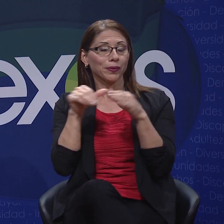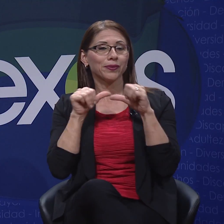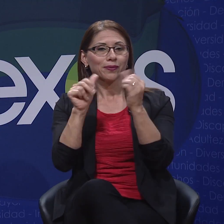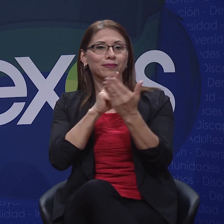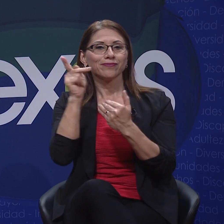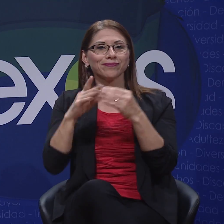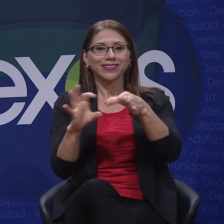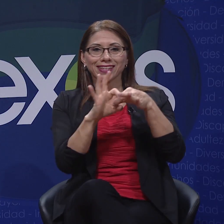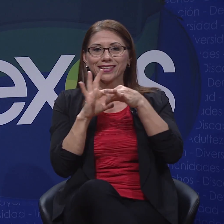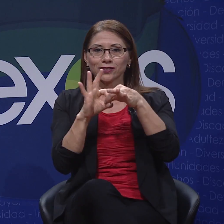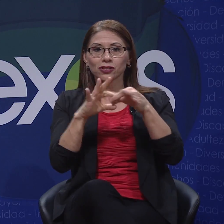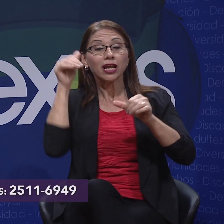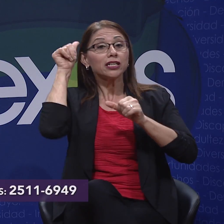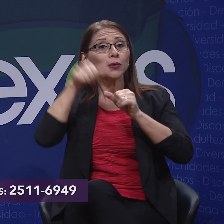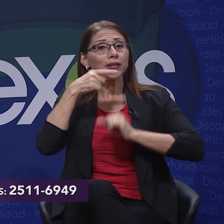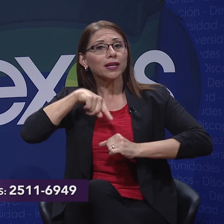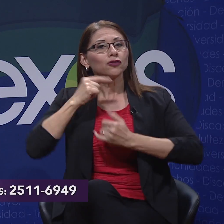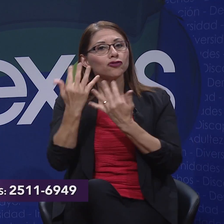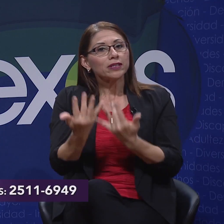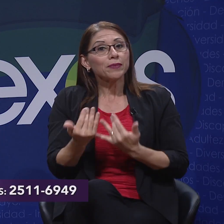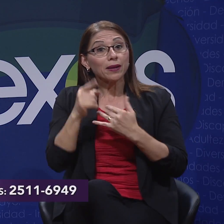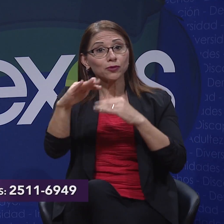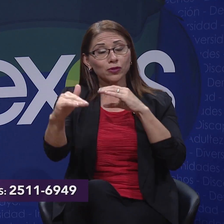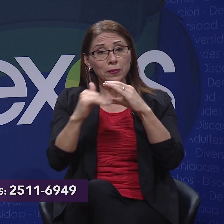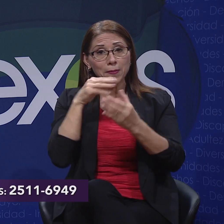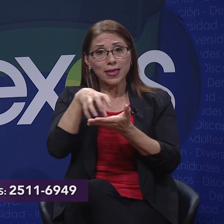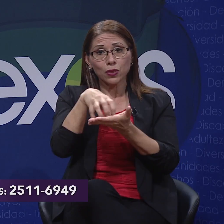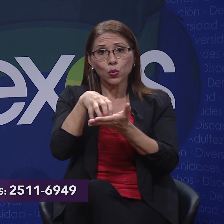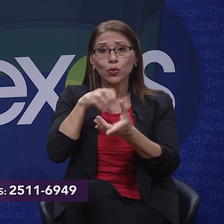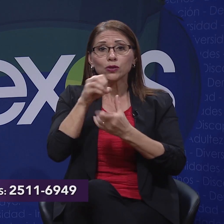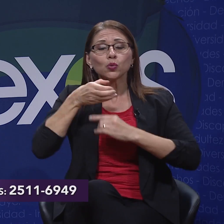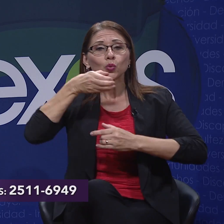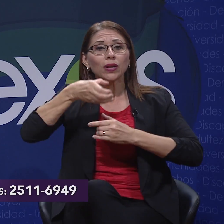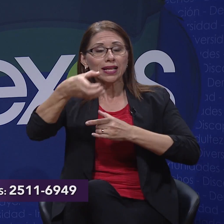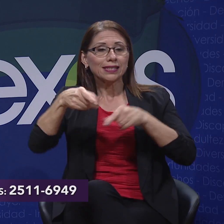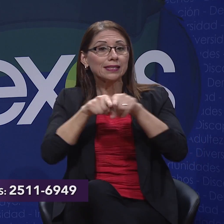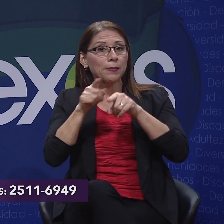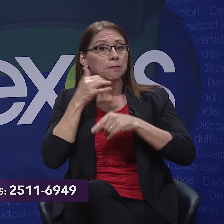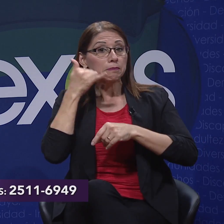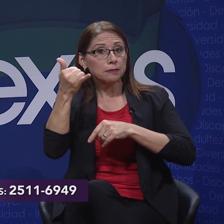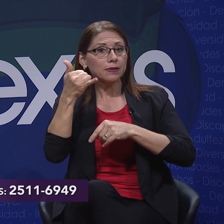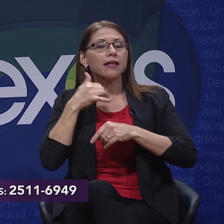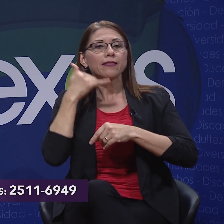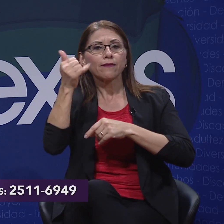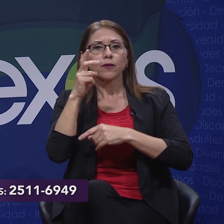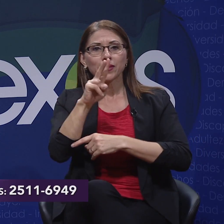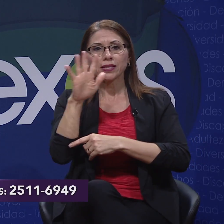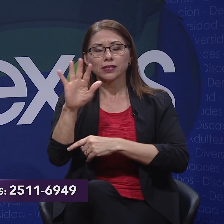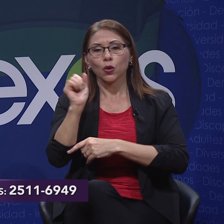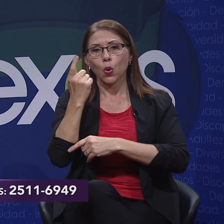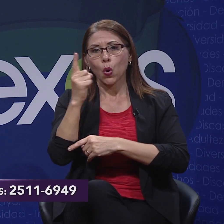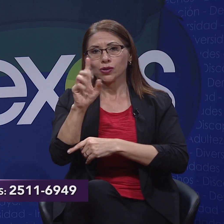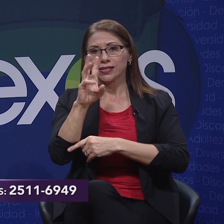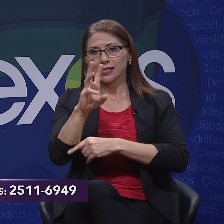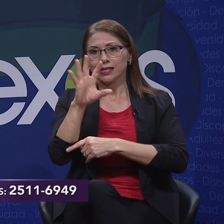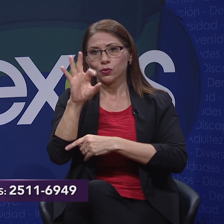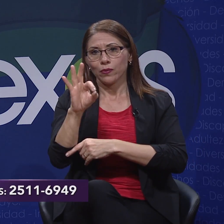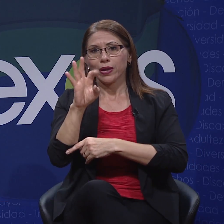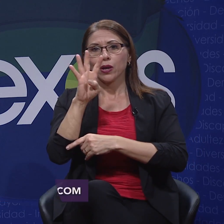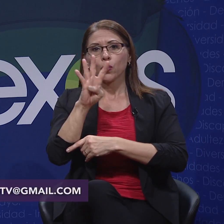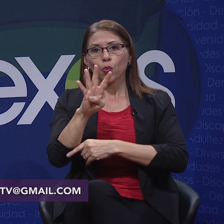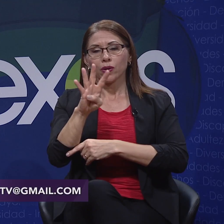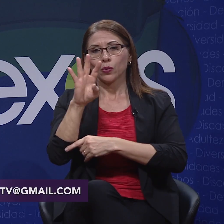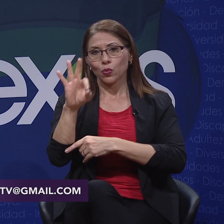Estamos de regreso en Nexos. Recuerde que esperamos sus dudas o sugerencias a través del teléfono 25 11 69